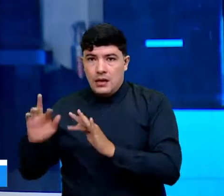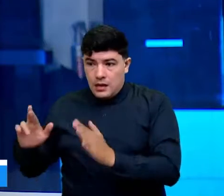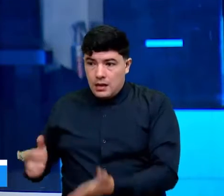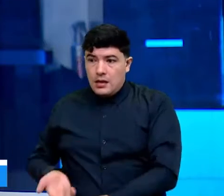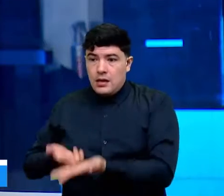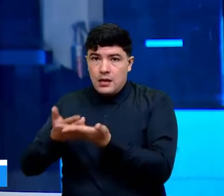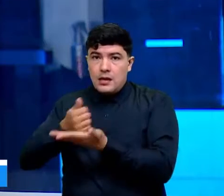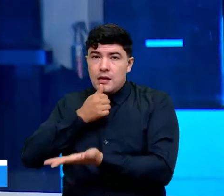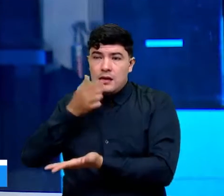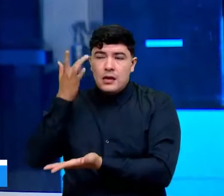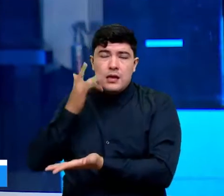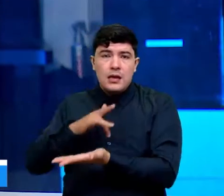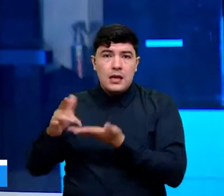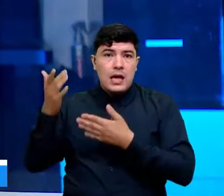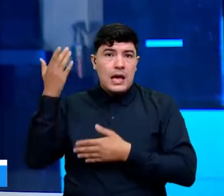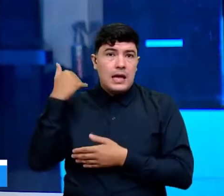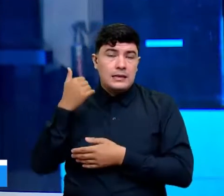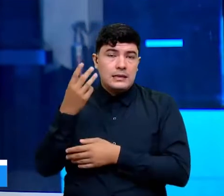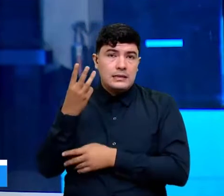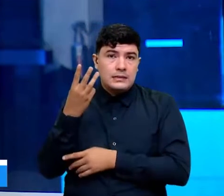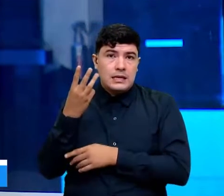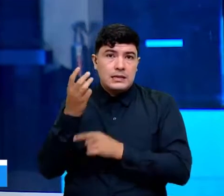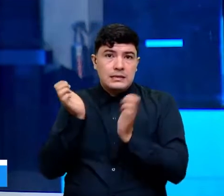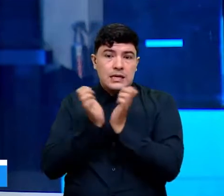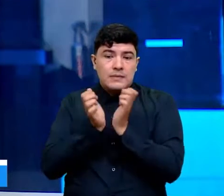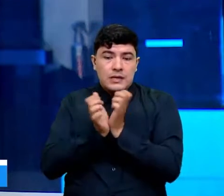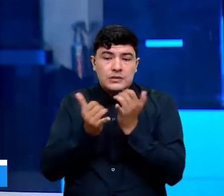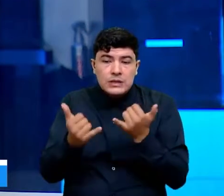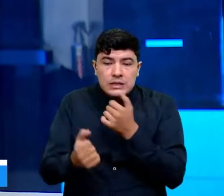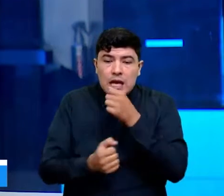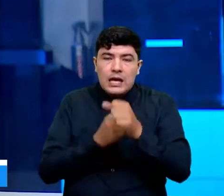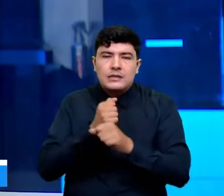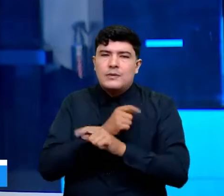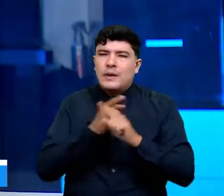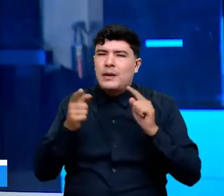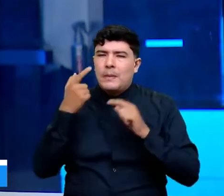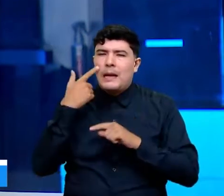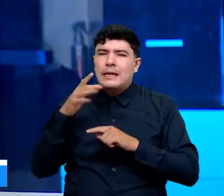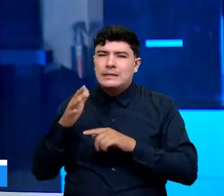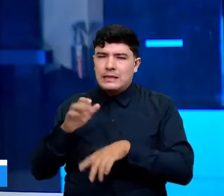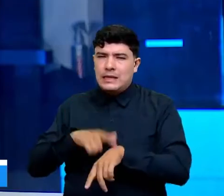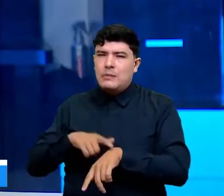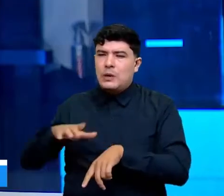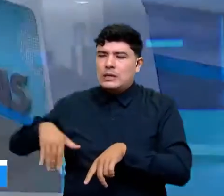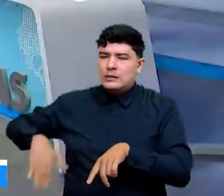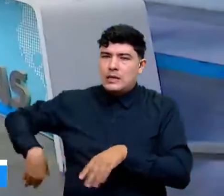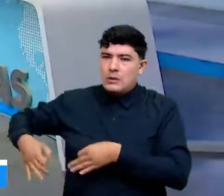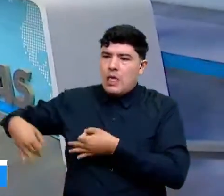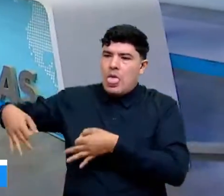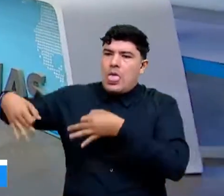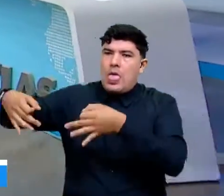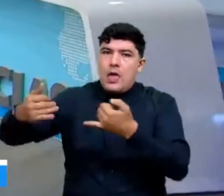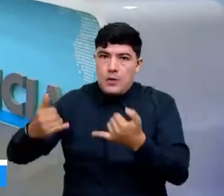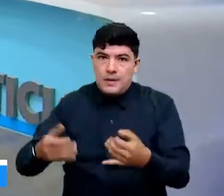del presente año, pero al parecer los tiempos se han corrido. Ángela Jaimes, buenas tardes y adelante.